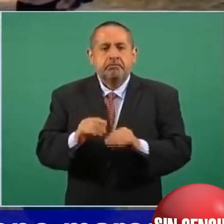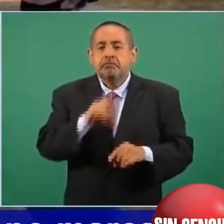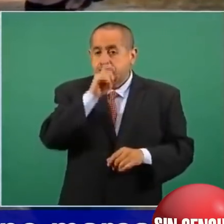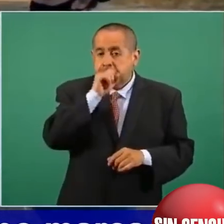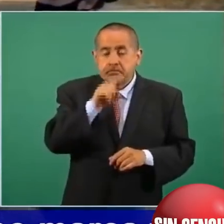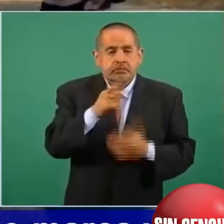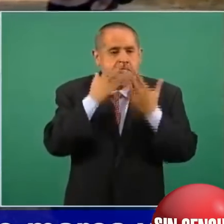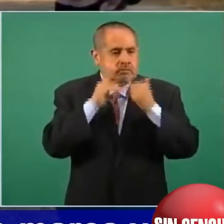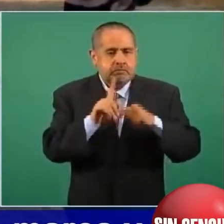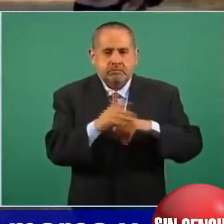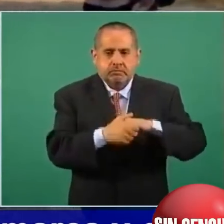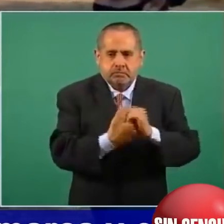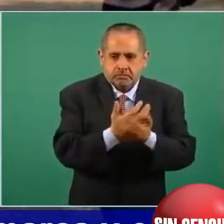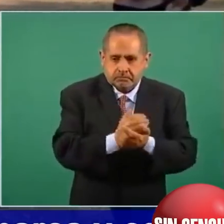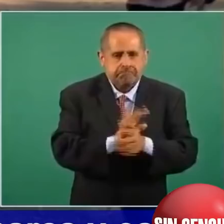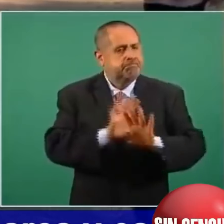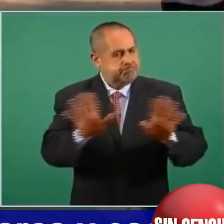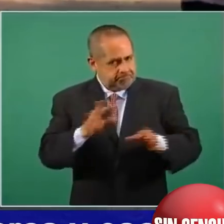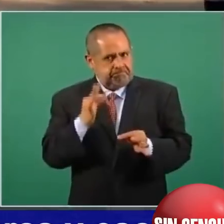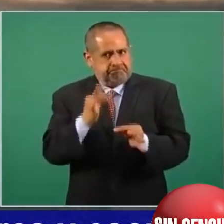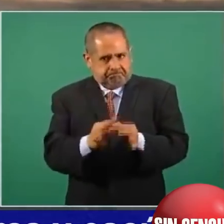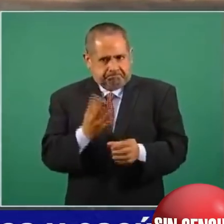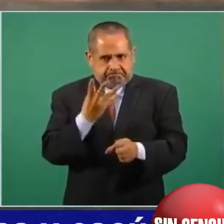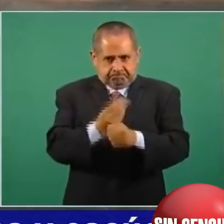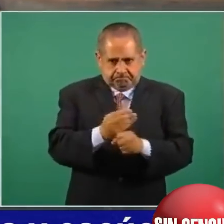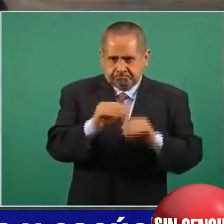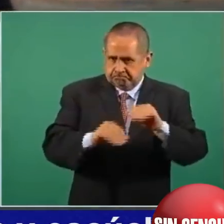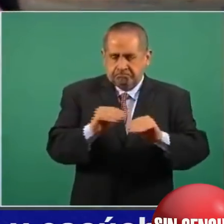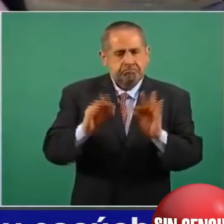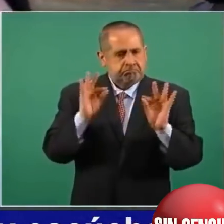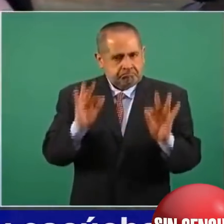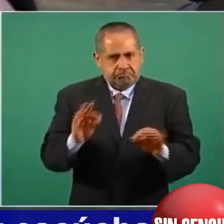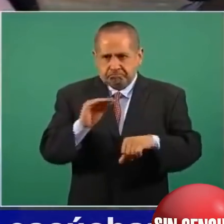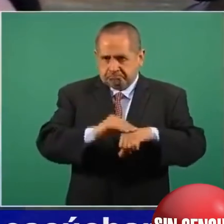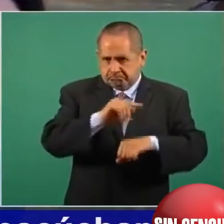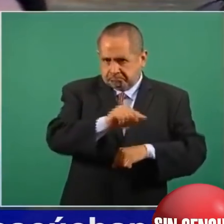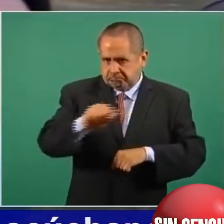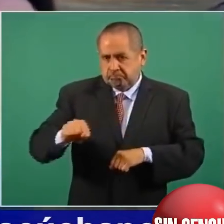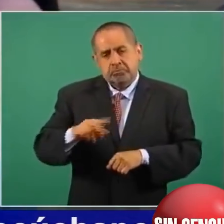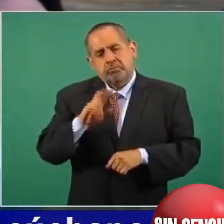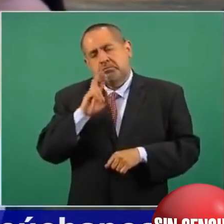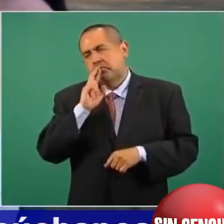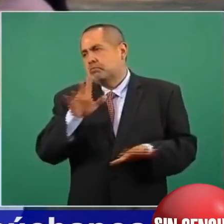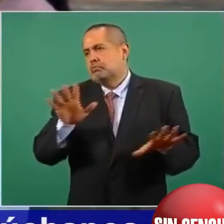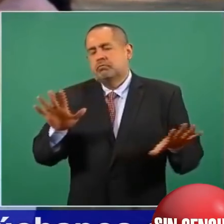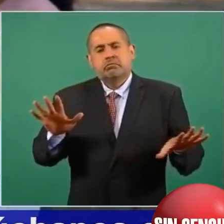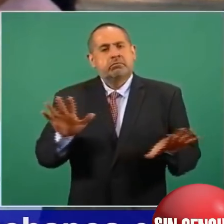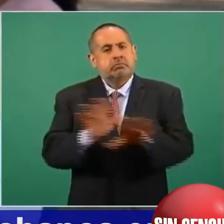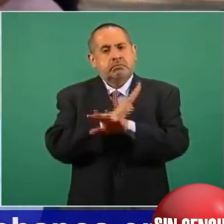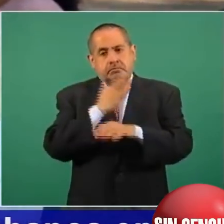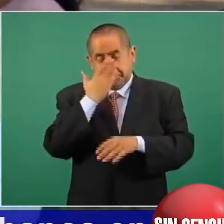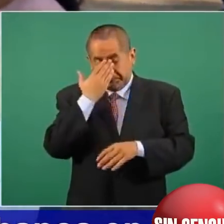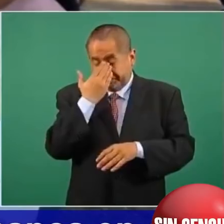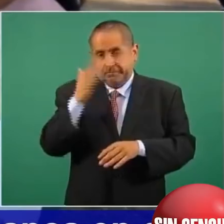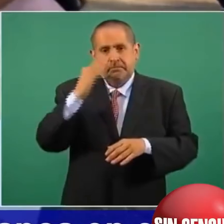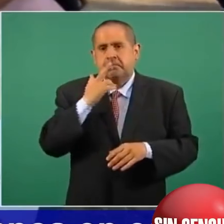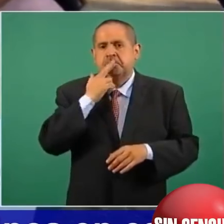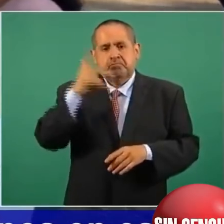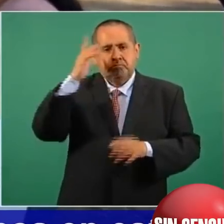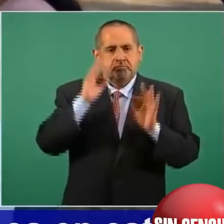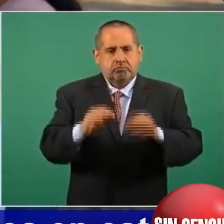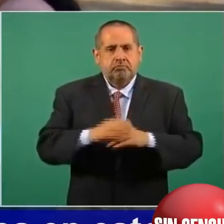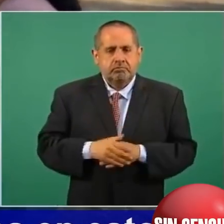porque no tenían dónde lavarse las manos. Entonces, pues sí hubo un gran cambio porque pasaban así mucha gente